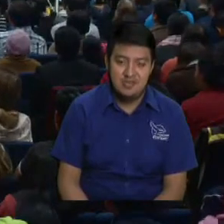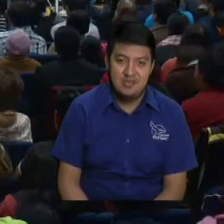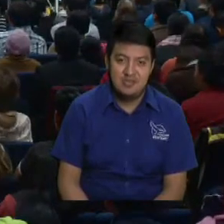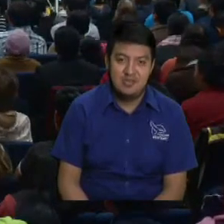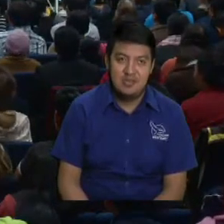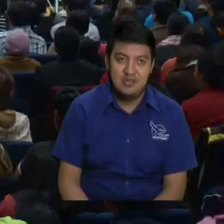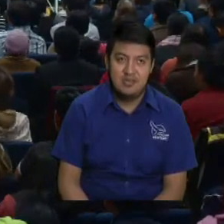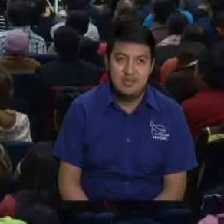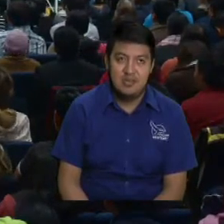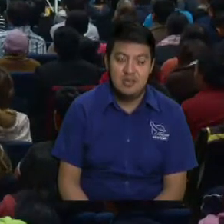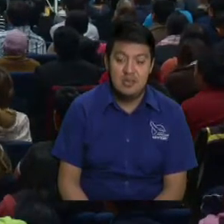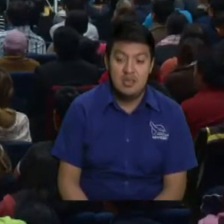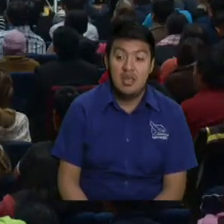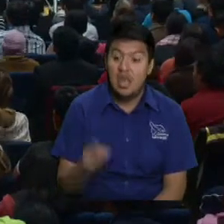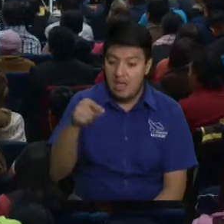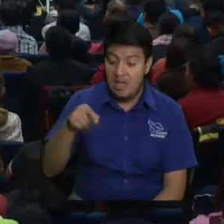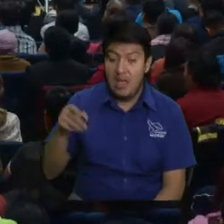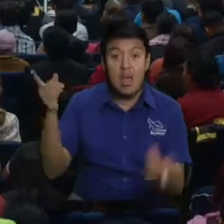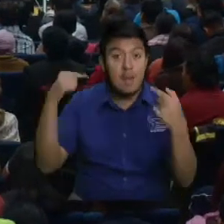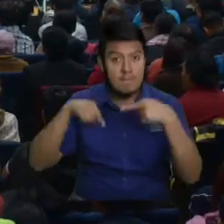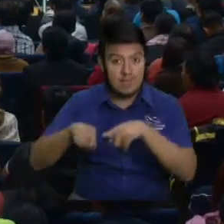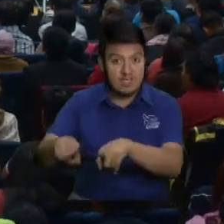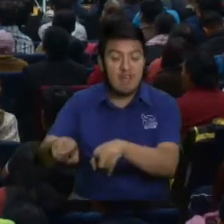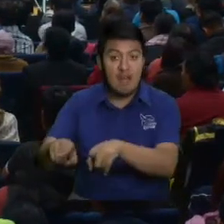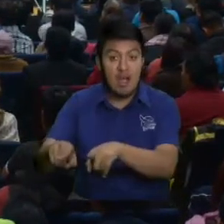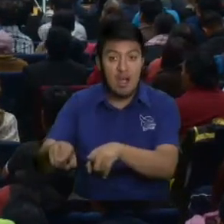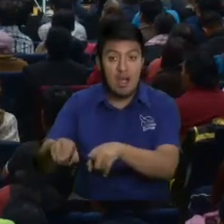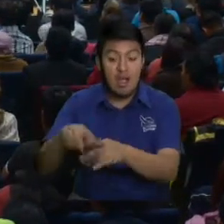Empezaban a pasar estas personas ortodoxas.